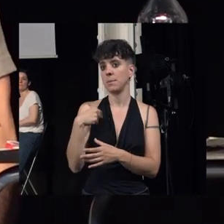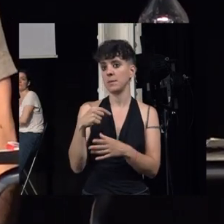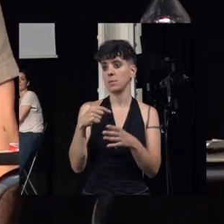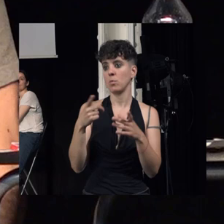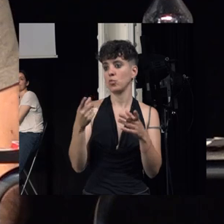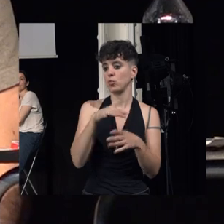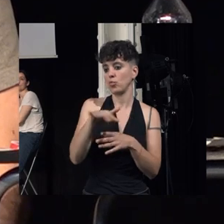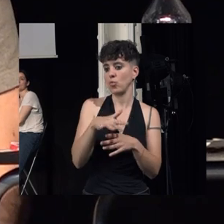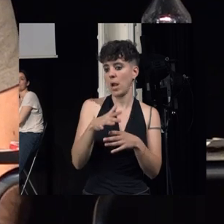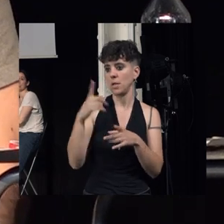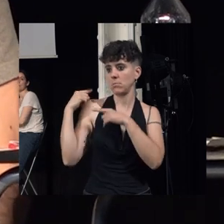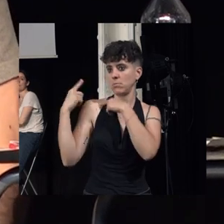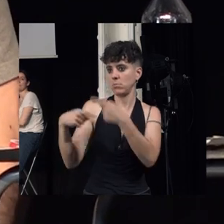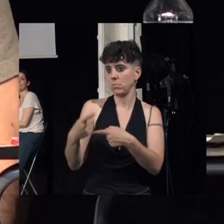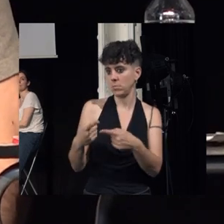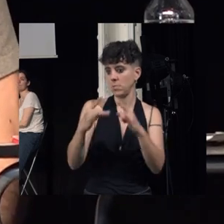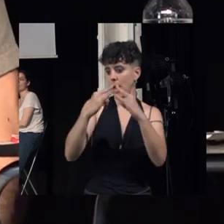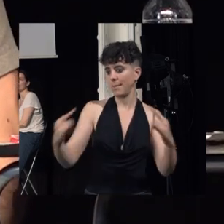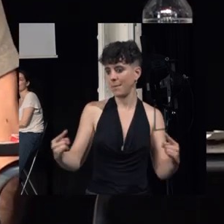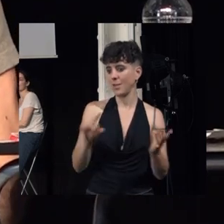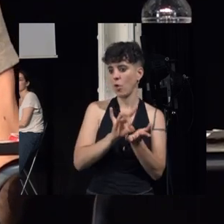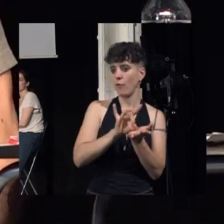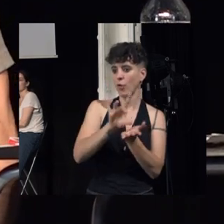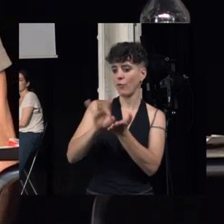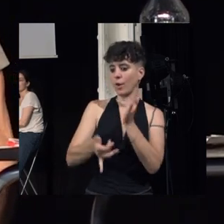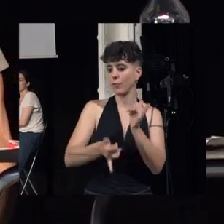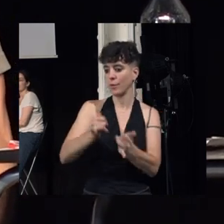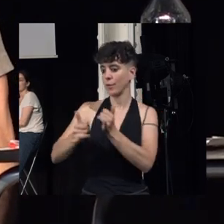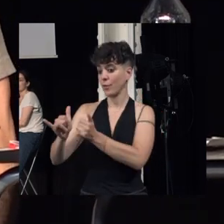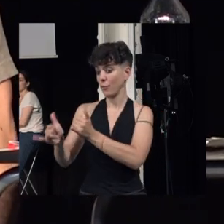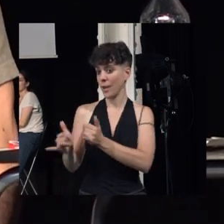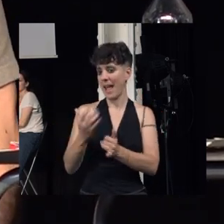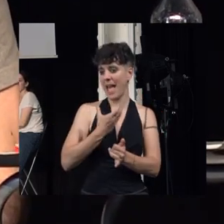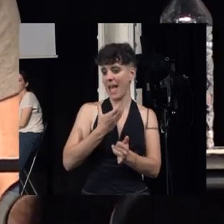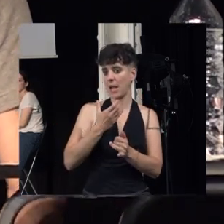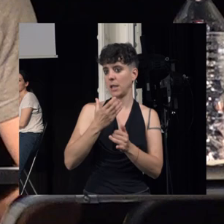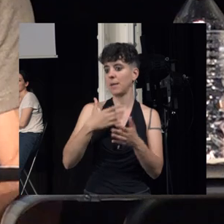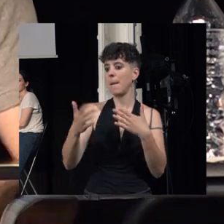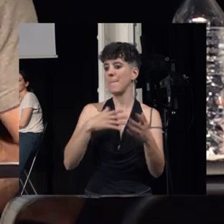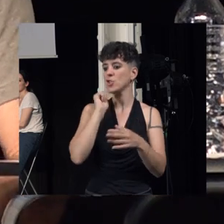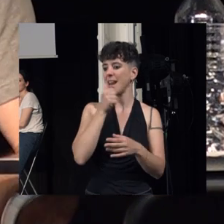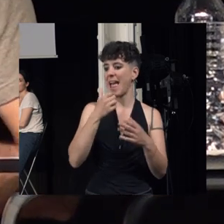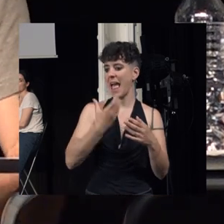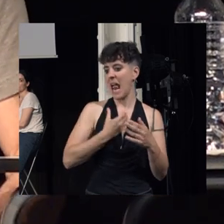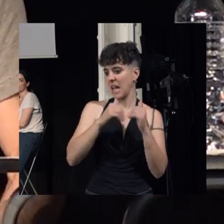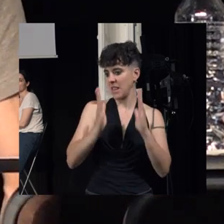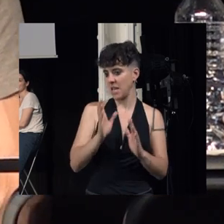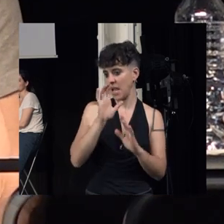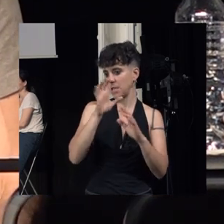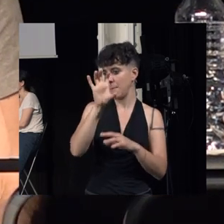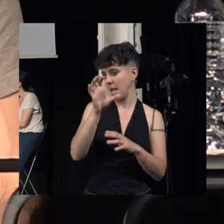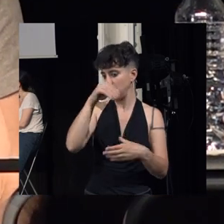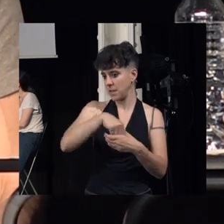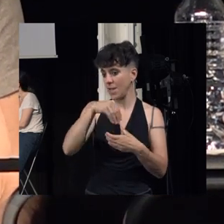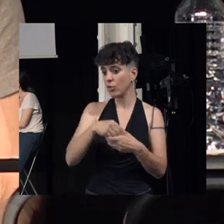locales tradicionales de campamento por alcaldías del interior del país. Y hubo un gran movimiento de solidaridad